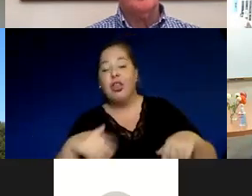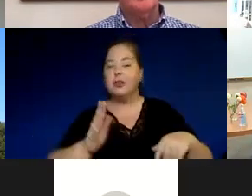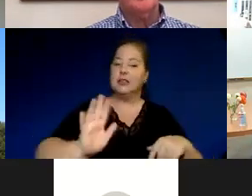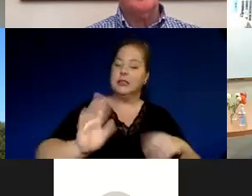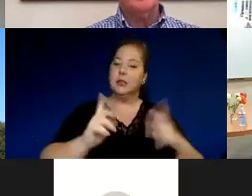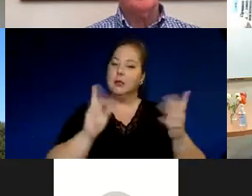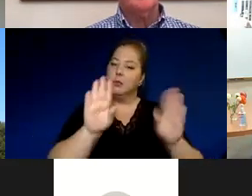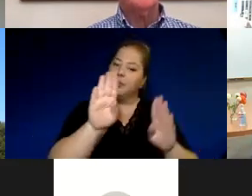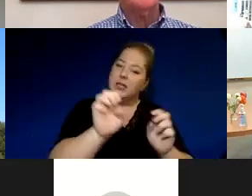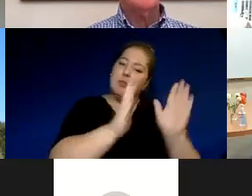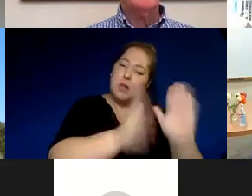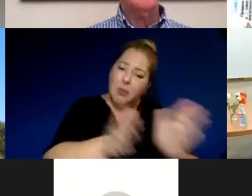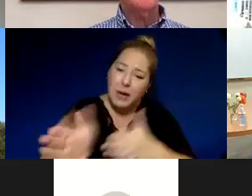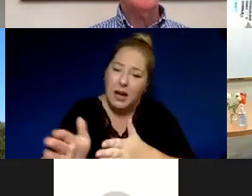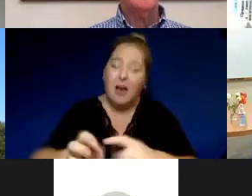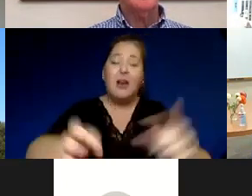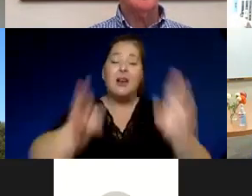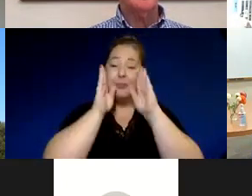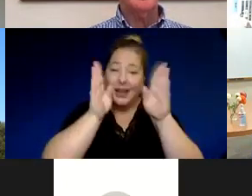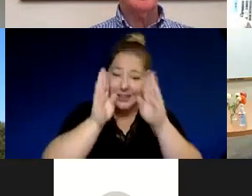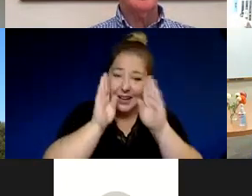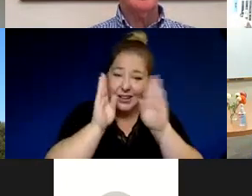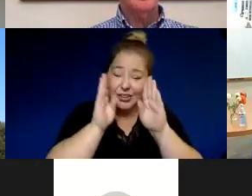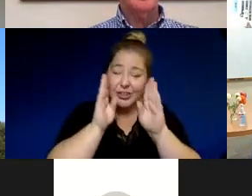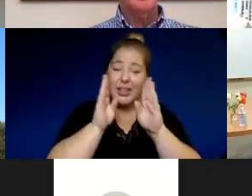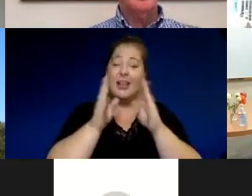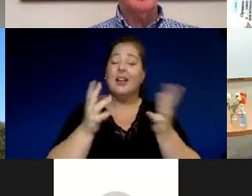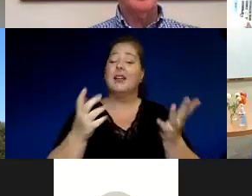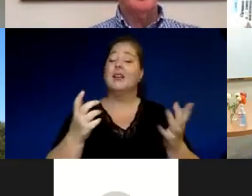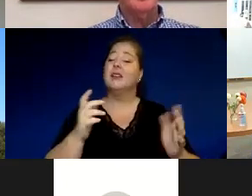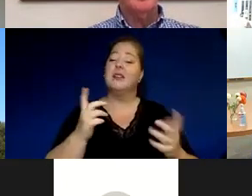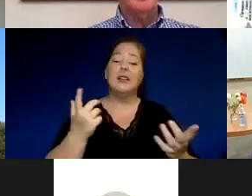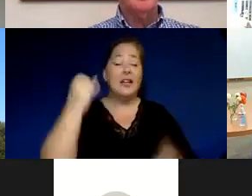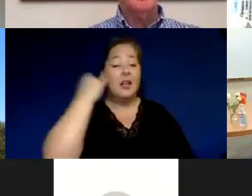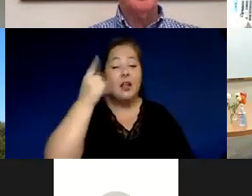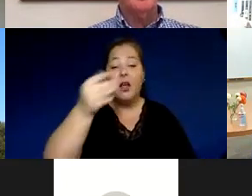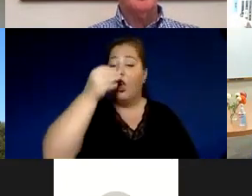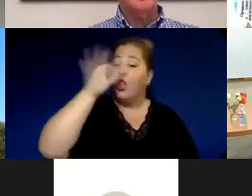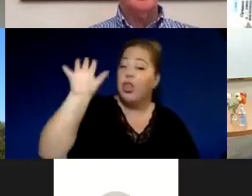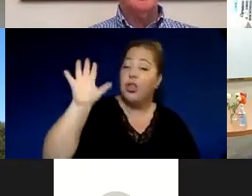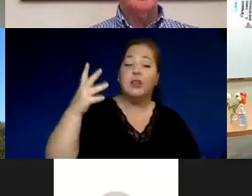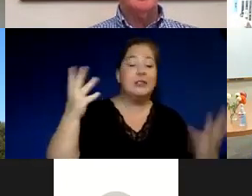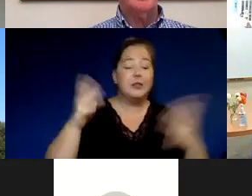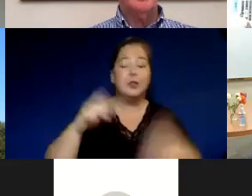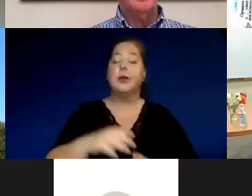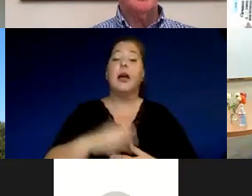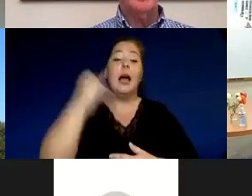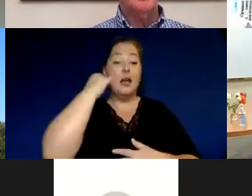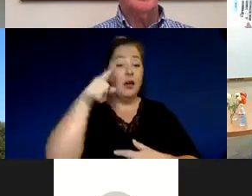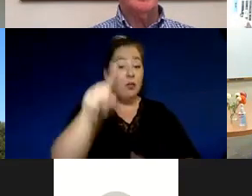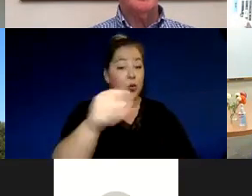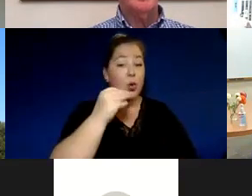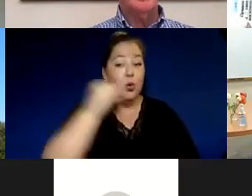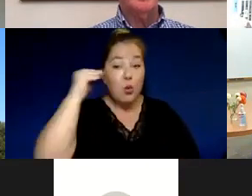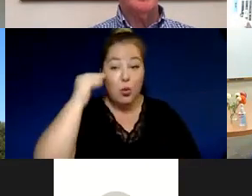todos, no queremos que se mantengan, obviamente, en un área de evacuación o cuando les hayamos pedido